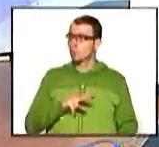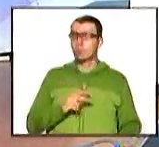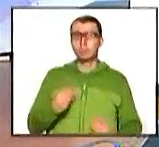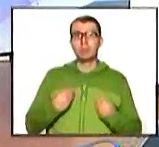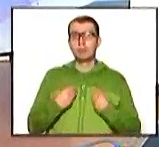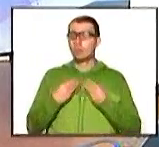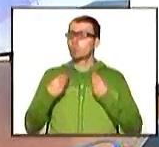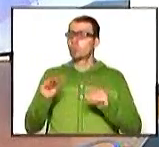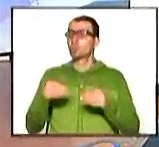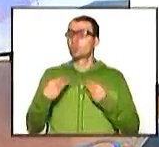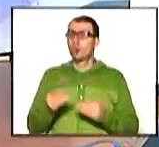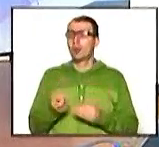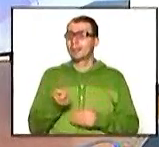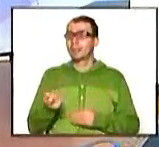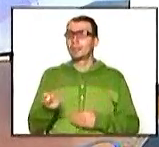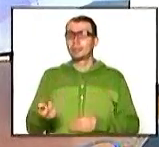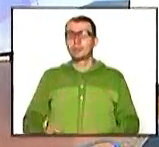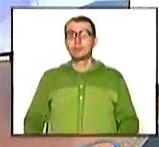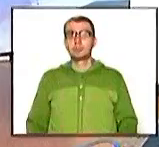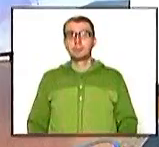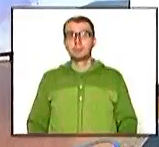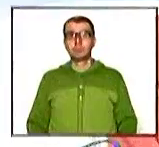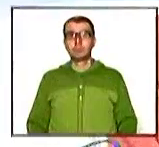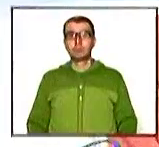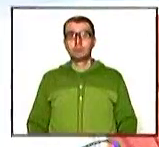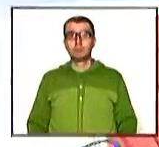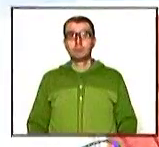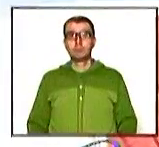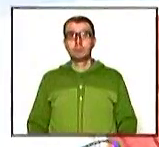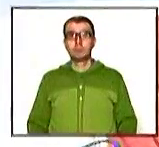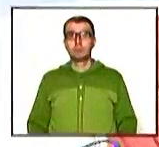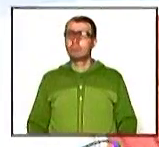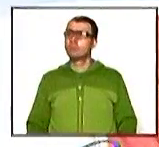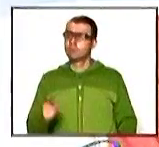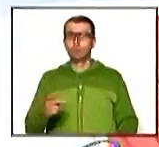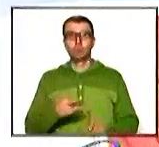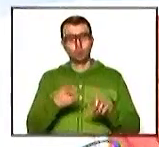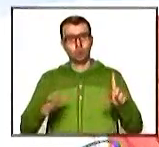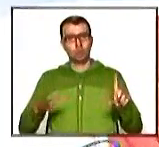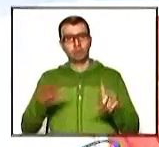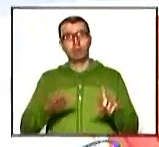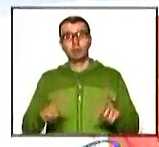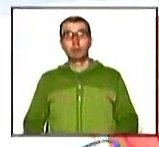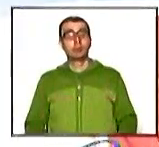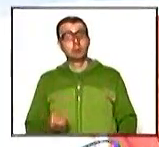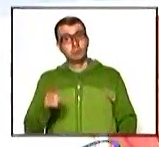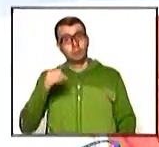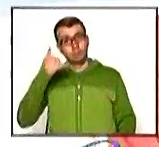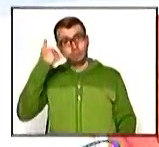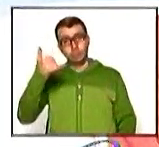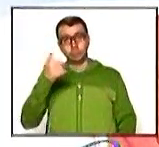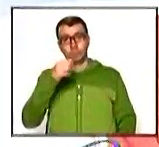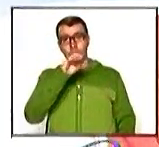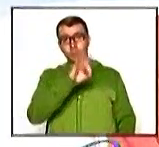cerca. Pereira. En Tuluá sería así, en Dos Quebradas, en la pradera. El teléfono es